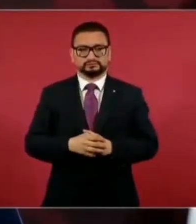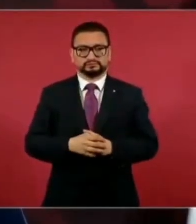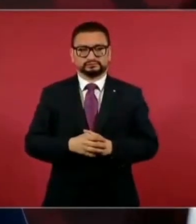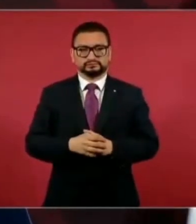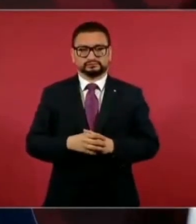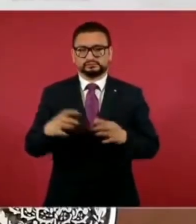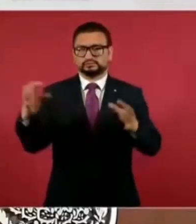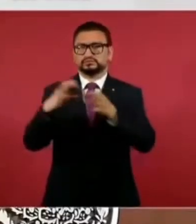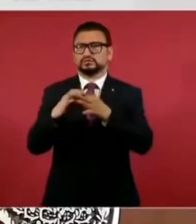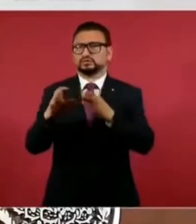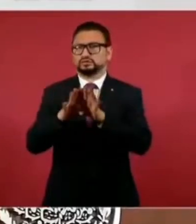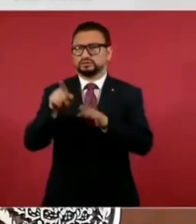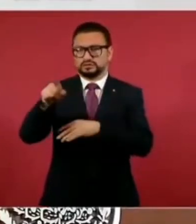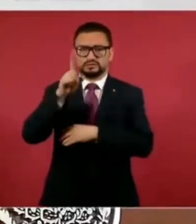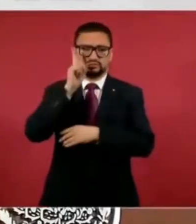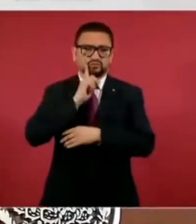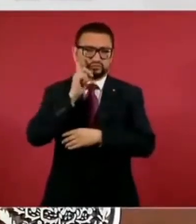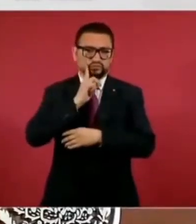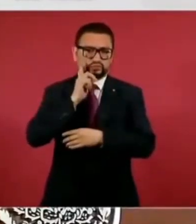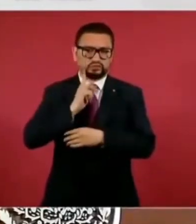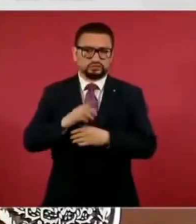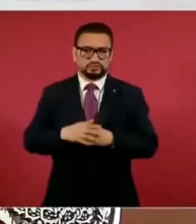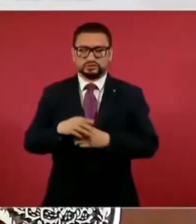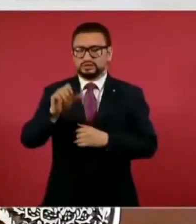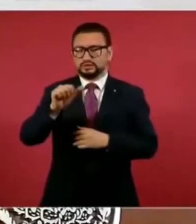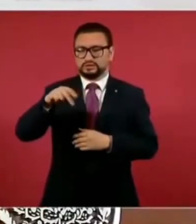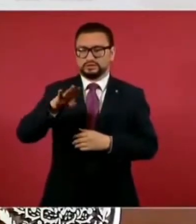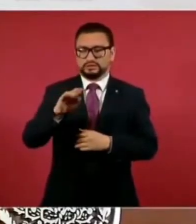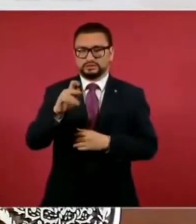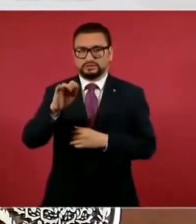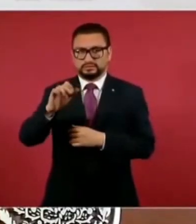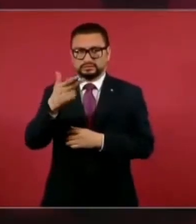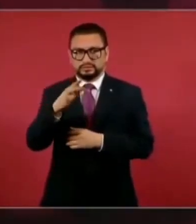la señora Anabel Hernández.